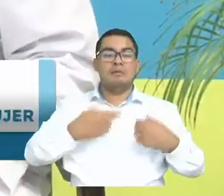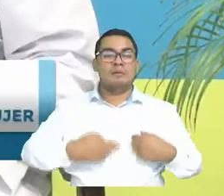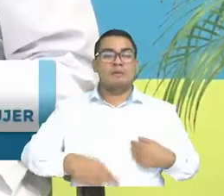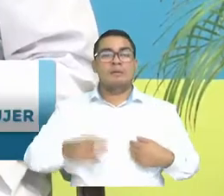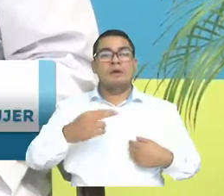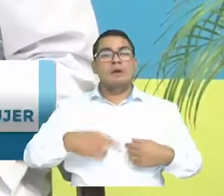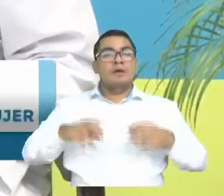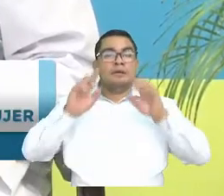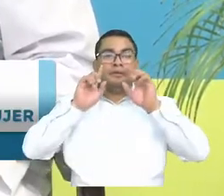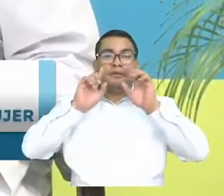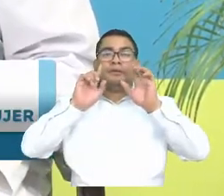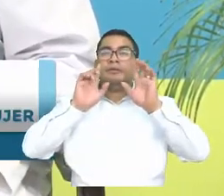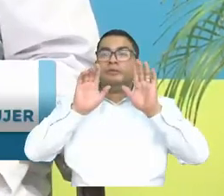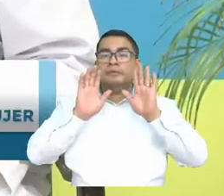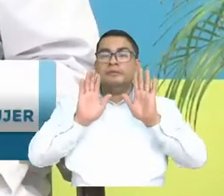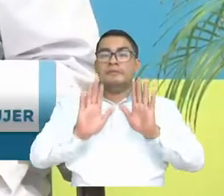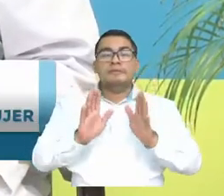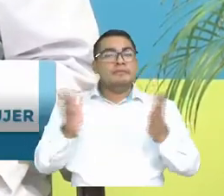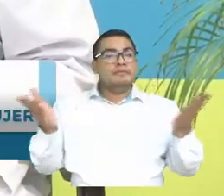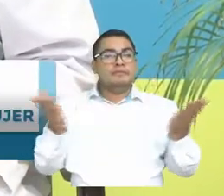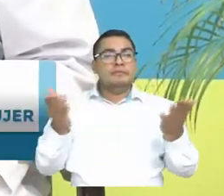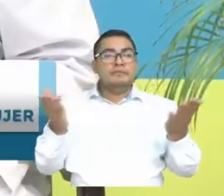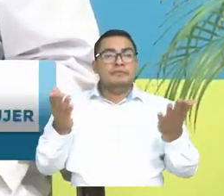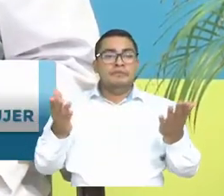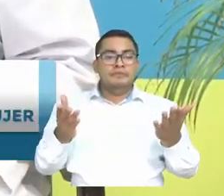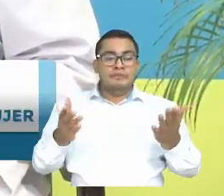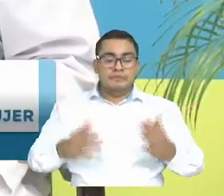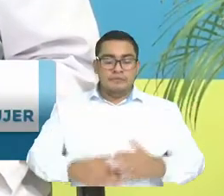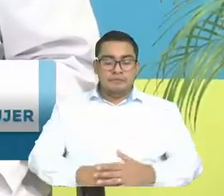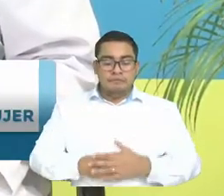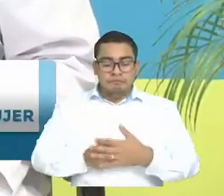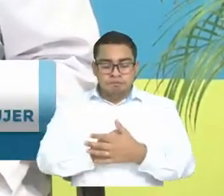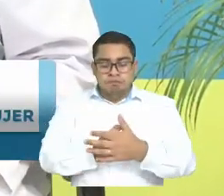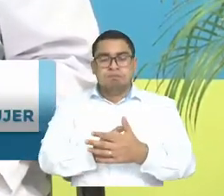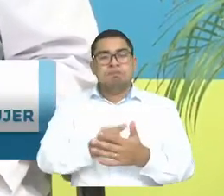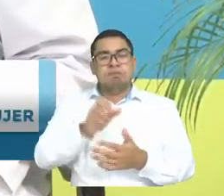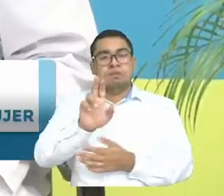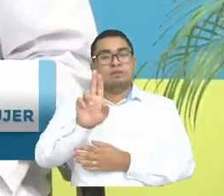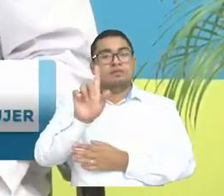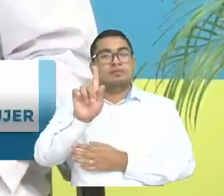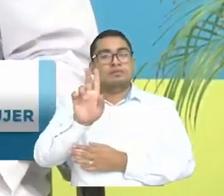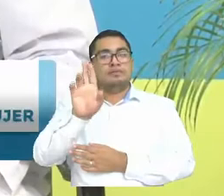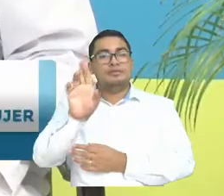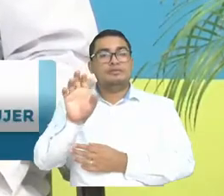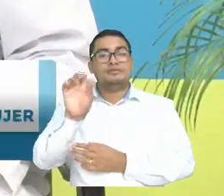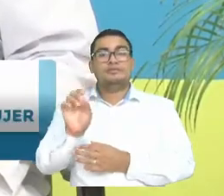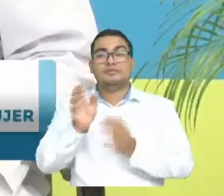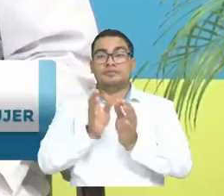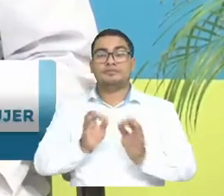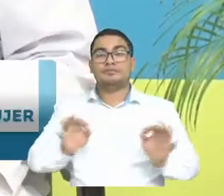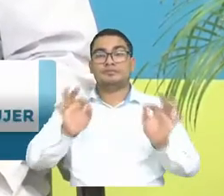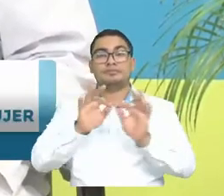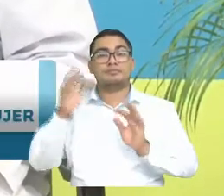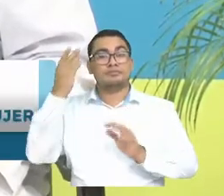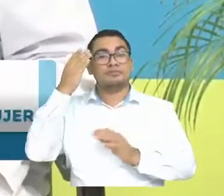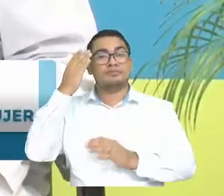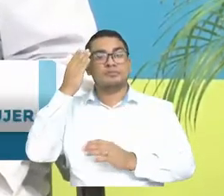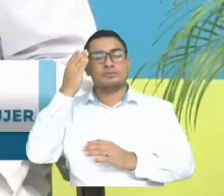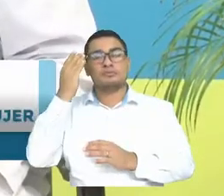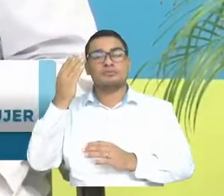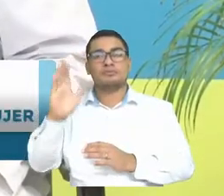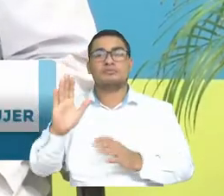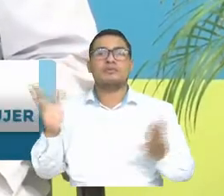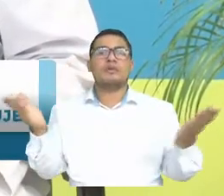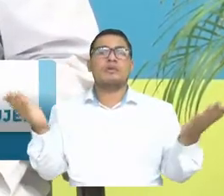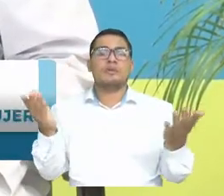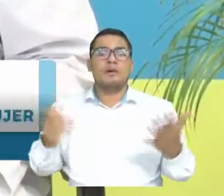sangrado, con el estado normal del útero, ¿verdad? Tenemos que tener muy en cuenta de cómo tiene que estar el estado del